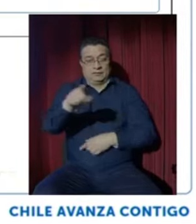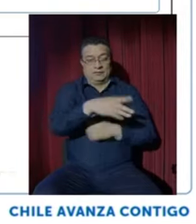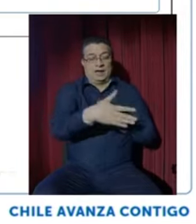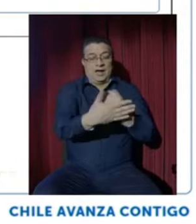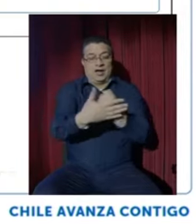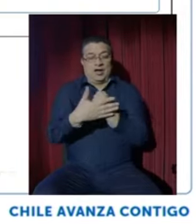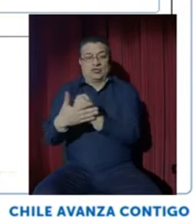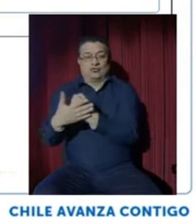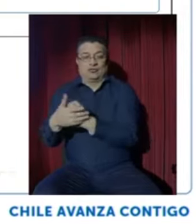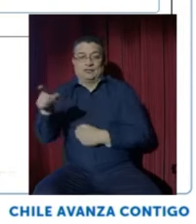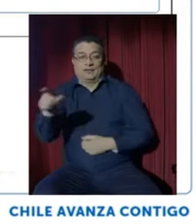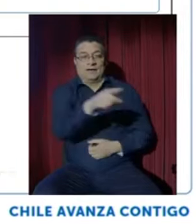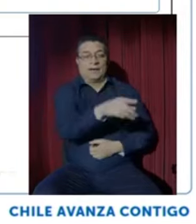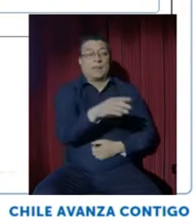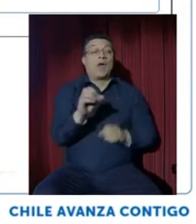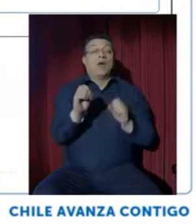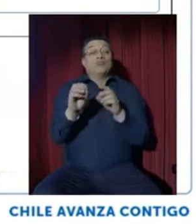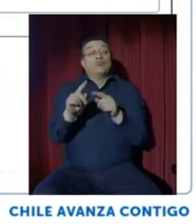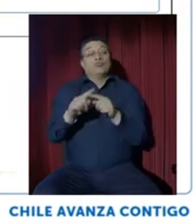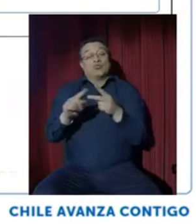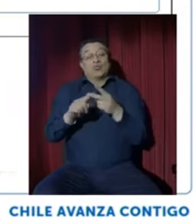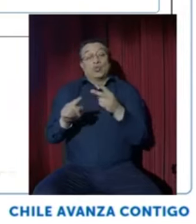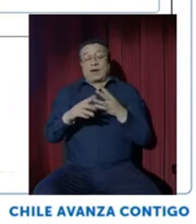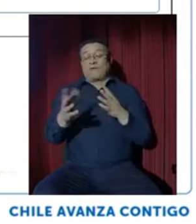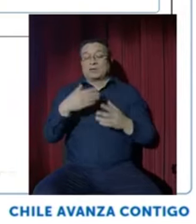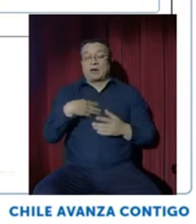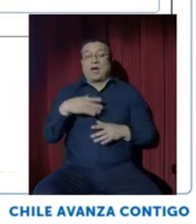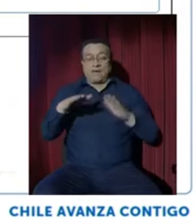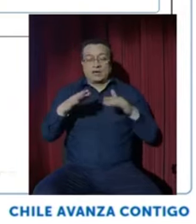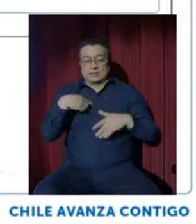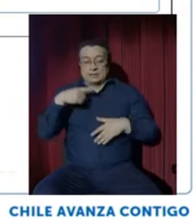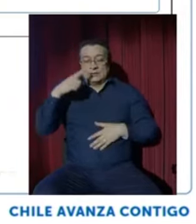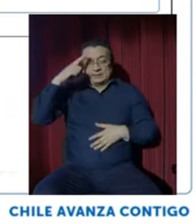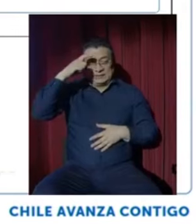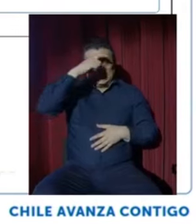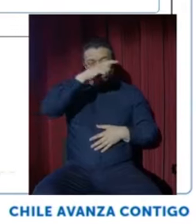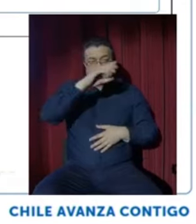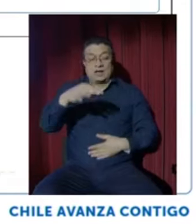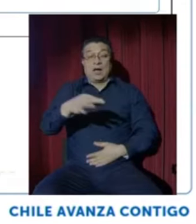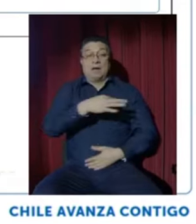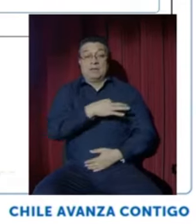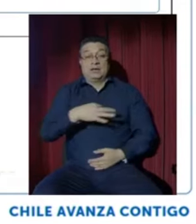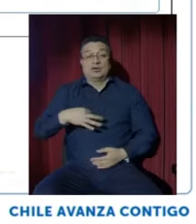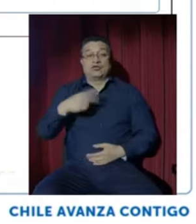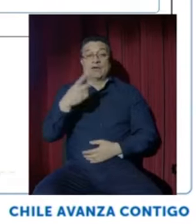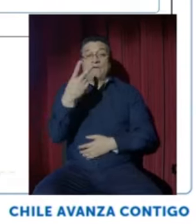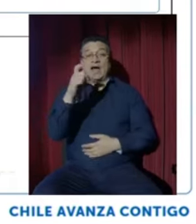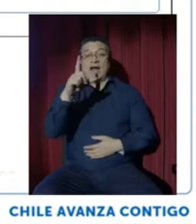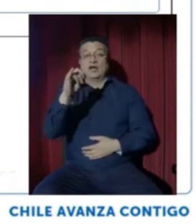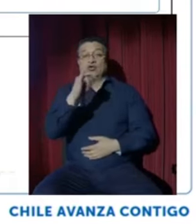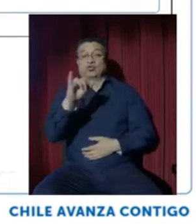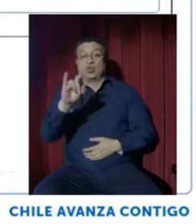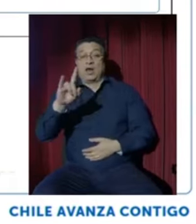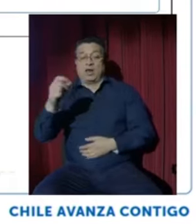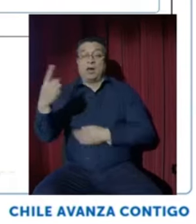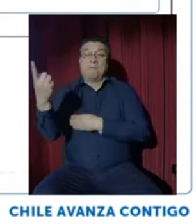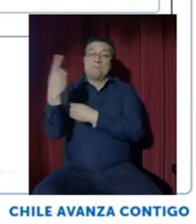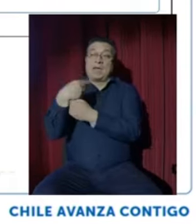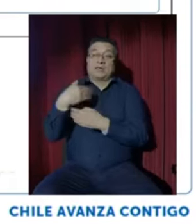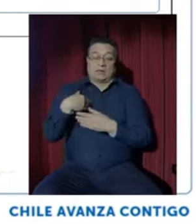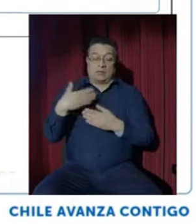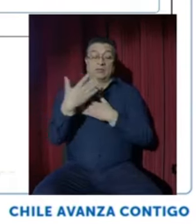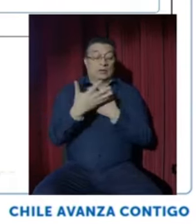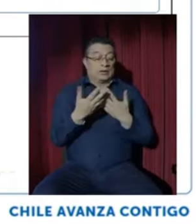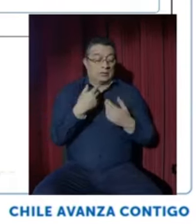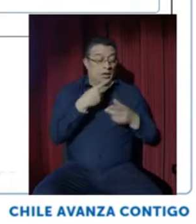muchas veces Eh hay algo que que nos ha complicado que también el ministro Valenzuela nos ha pedido que nos hagamos cargo qué pasa con la protección